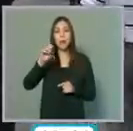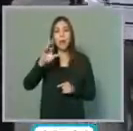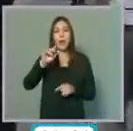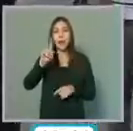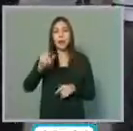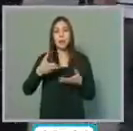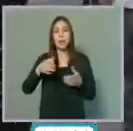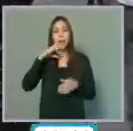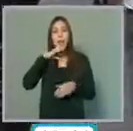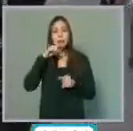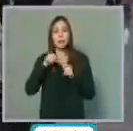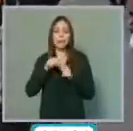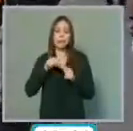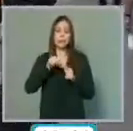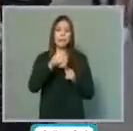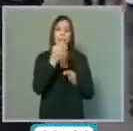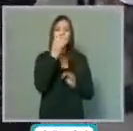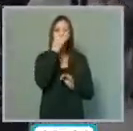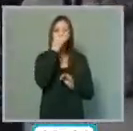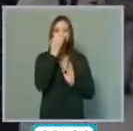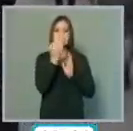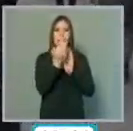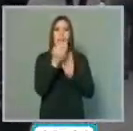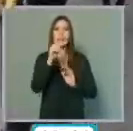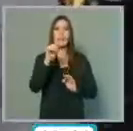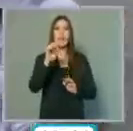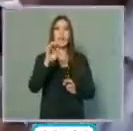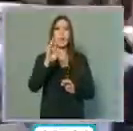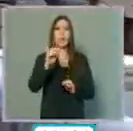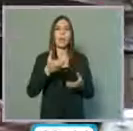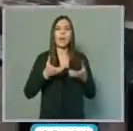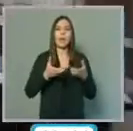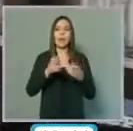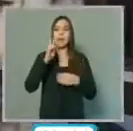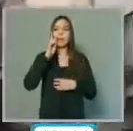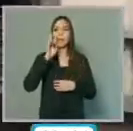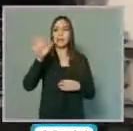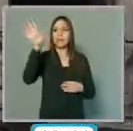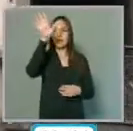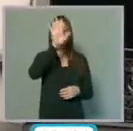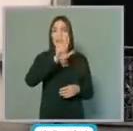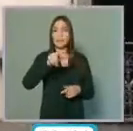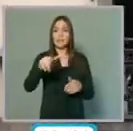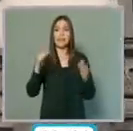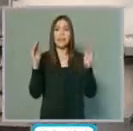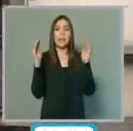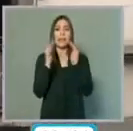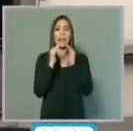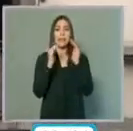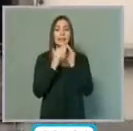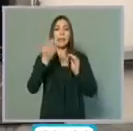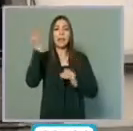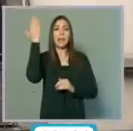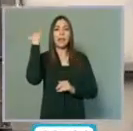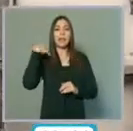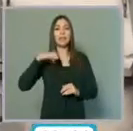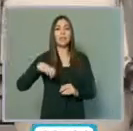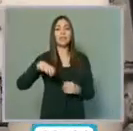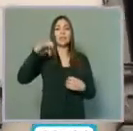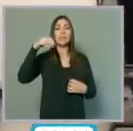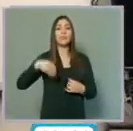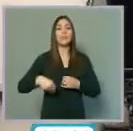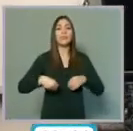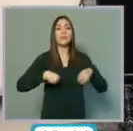precisamente hablando de el rey de Roma y la casa que se asoma. Esta es la casa donde ya grande